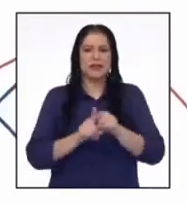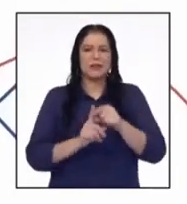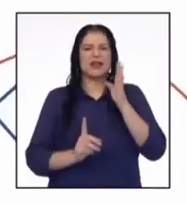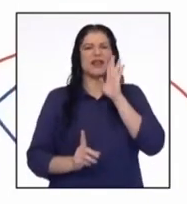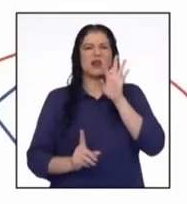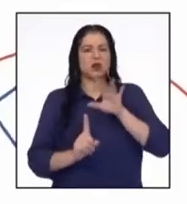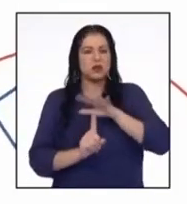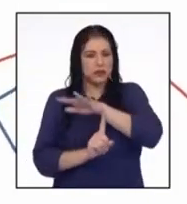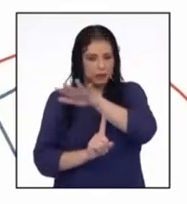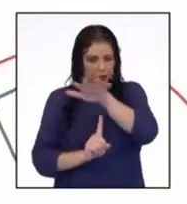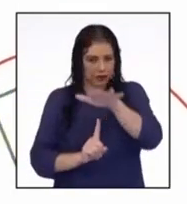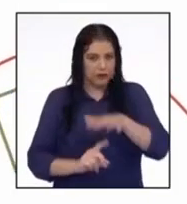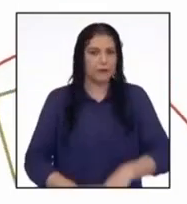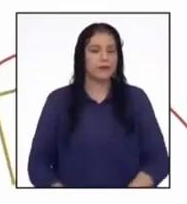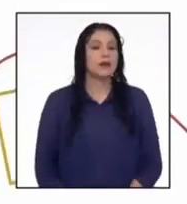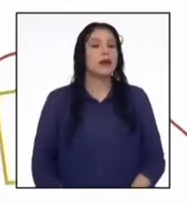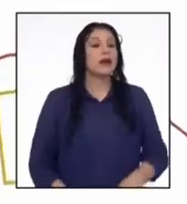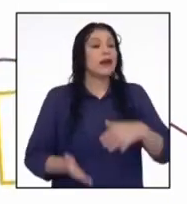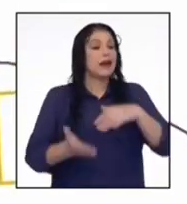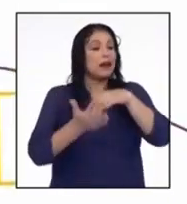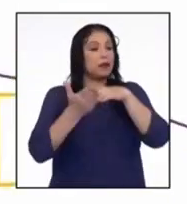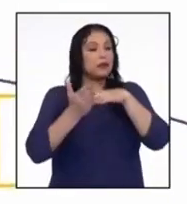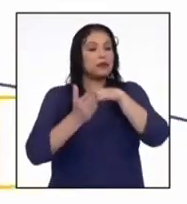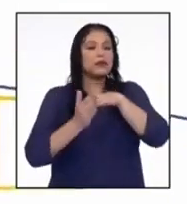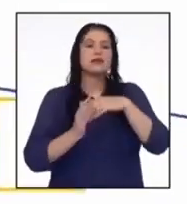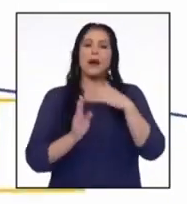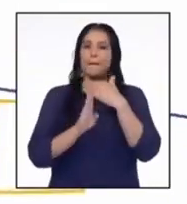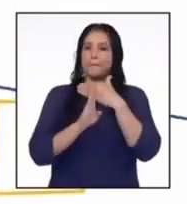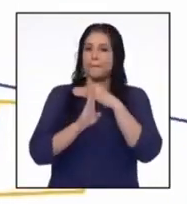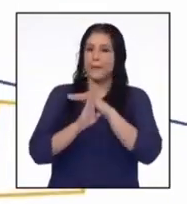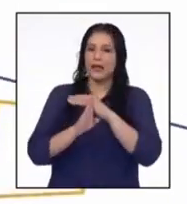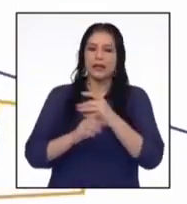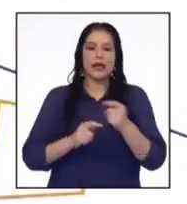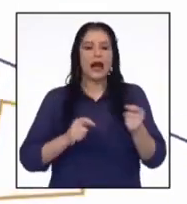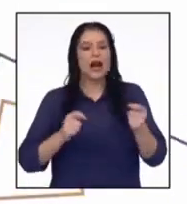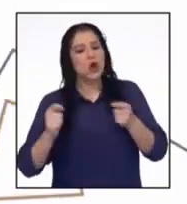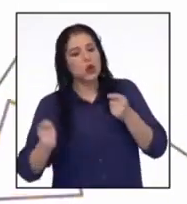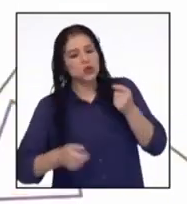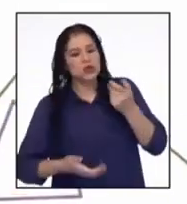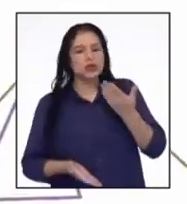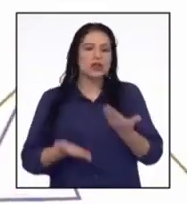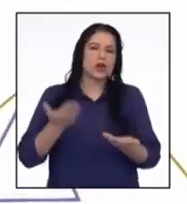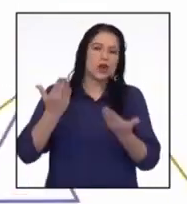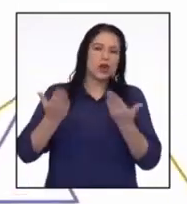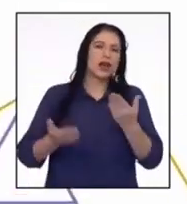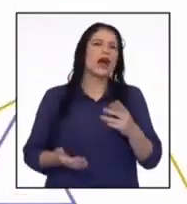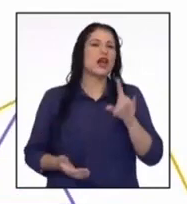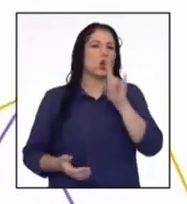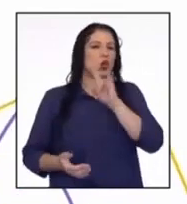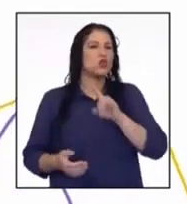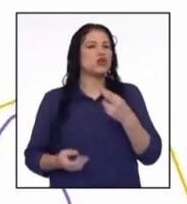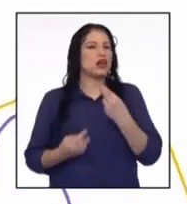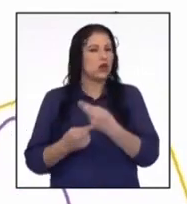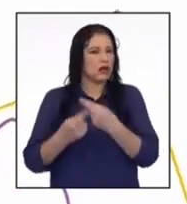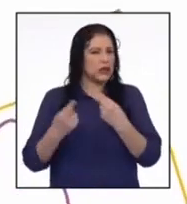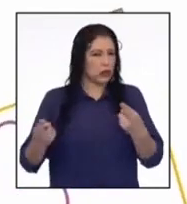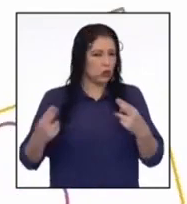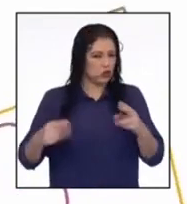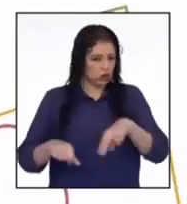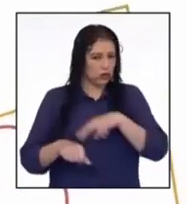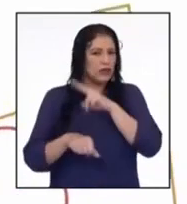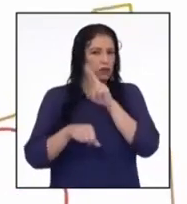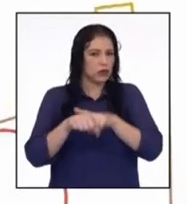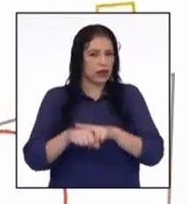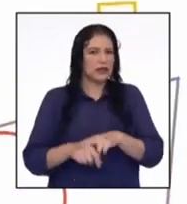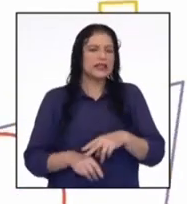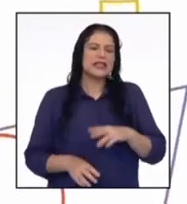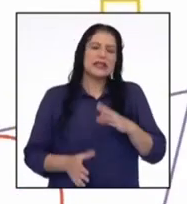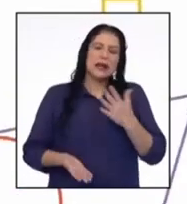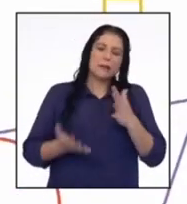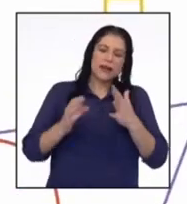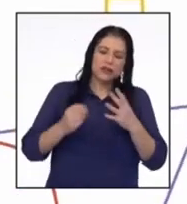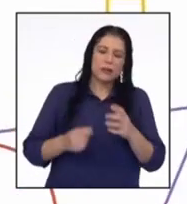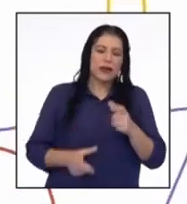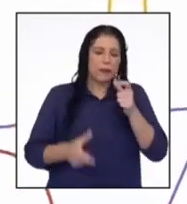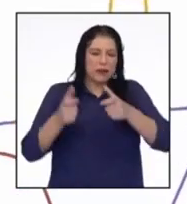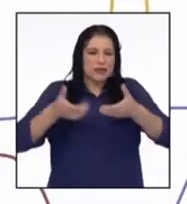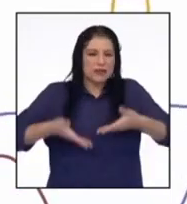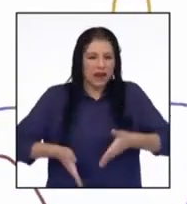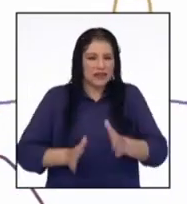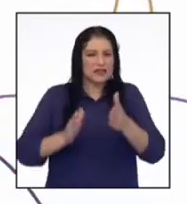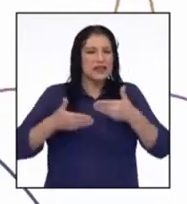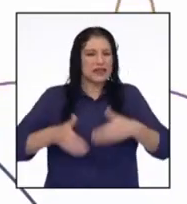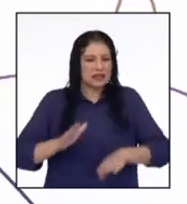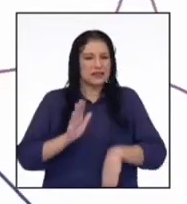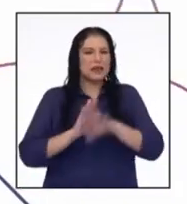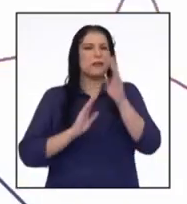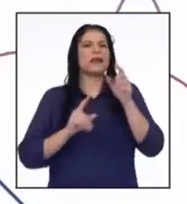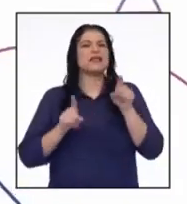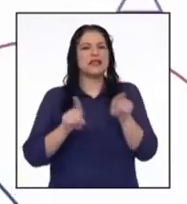contaminación. La vulnerabilidad media mantiene un nivel moderado de explotación de los recursos naturales. Hay ligero crecimiento de la población